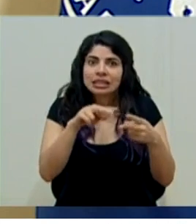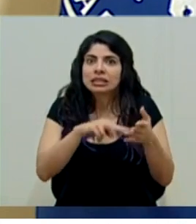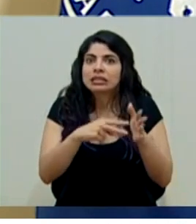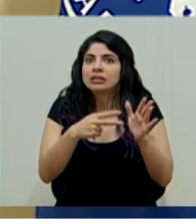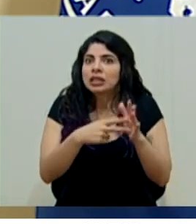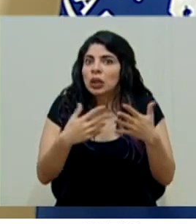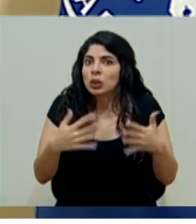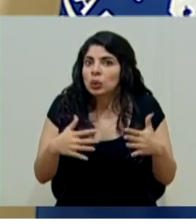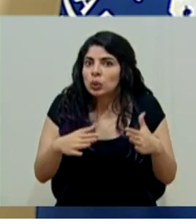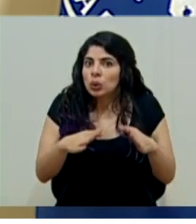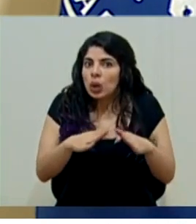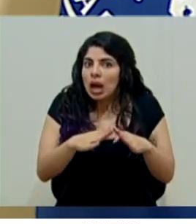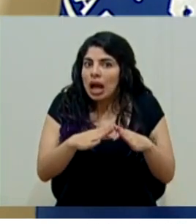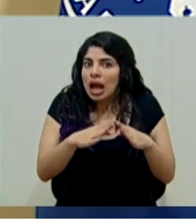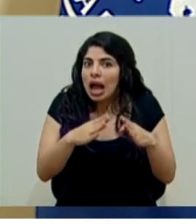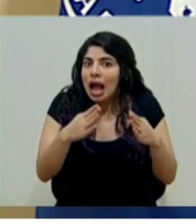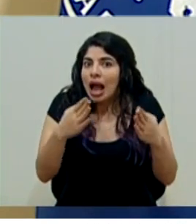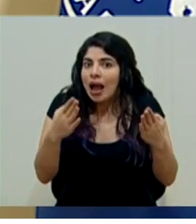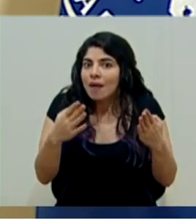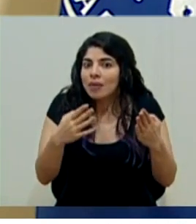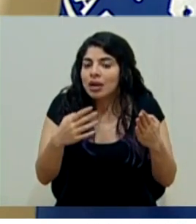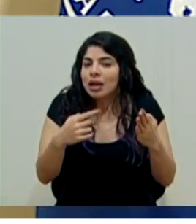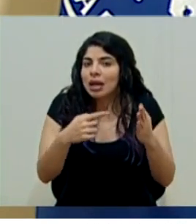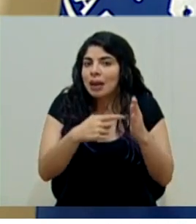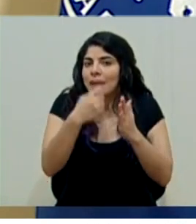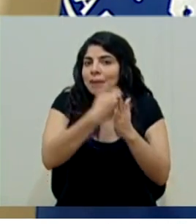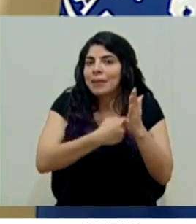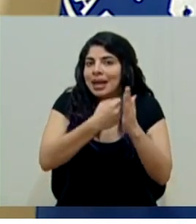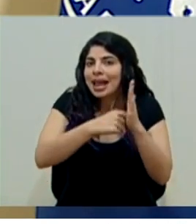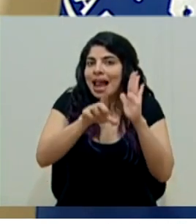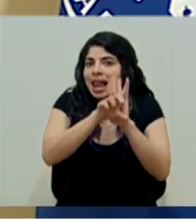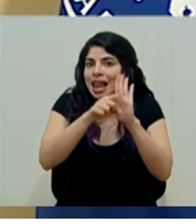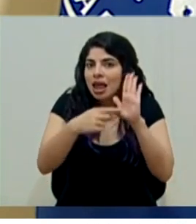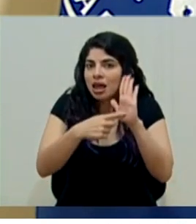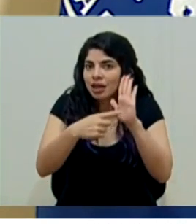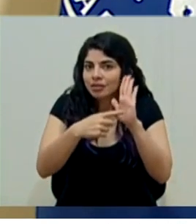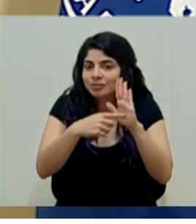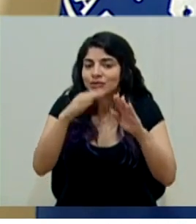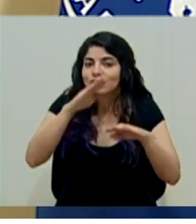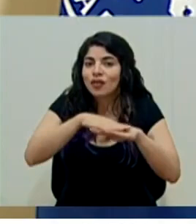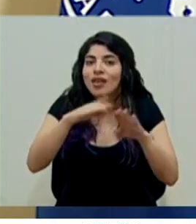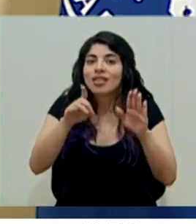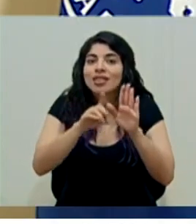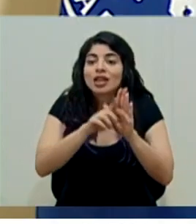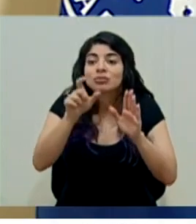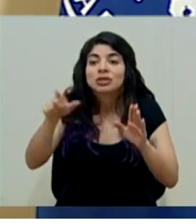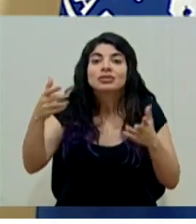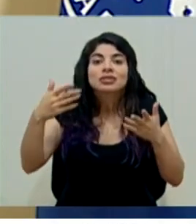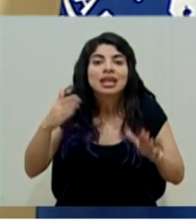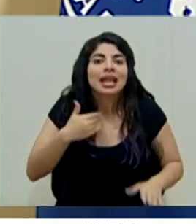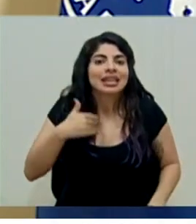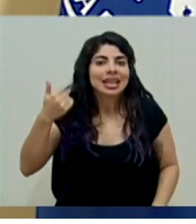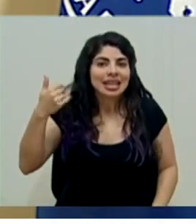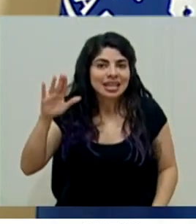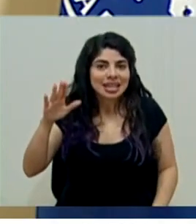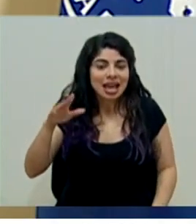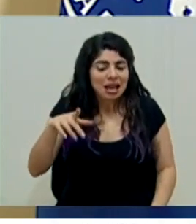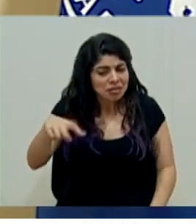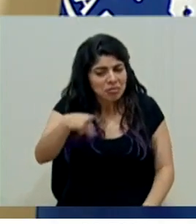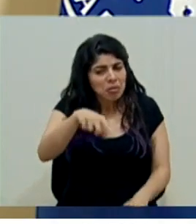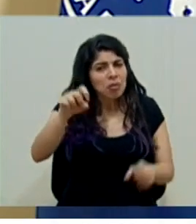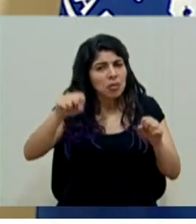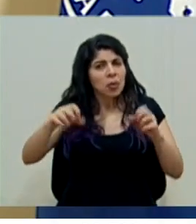un frente legal sobre los temas de derechos adquiridos, que yo sé que está en el ámbito de la